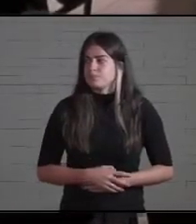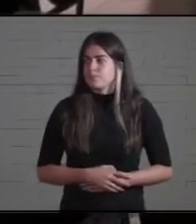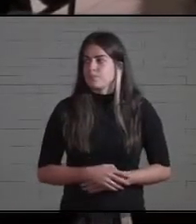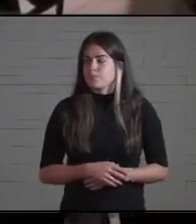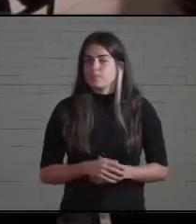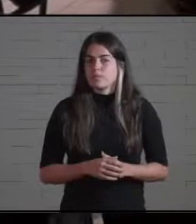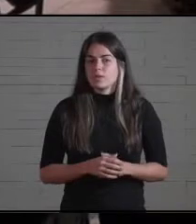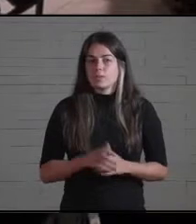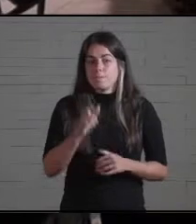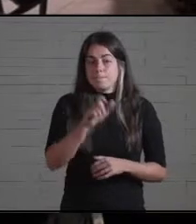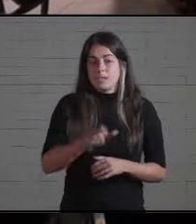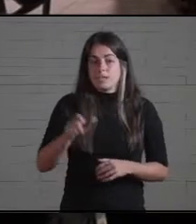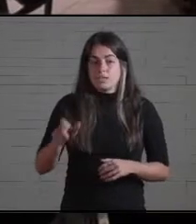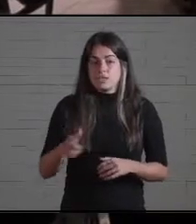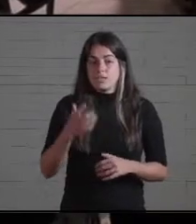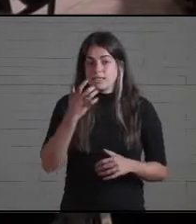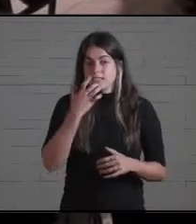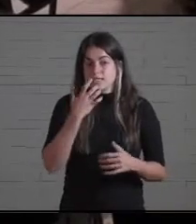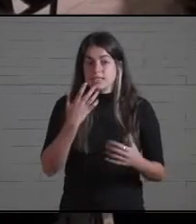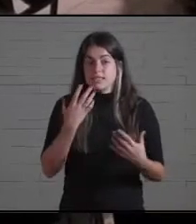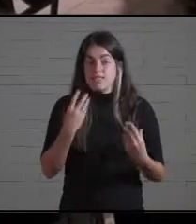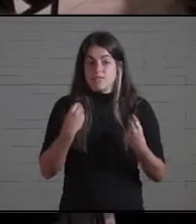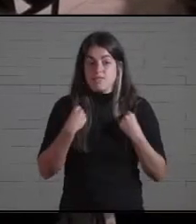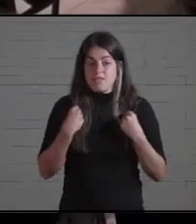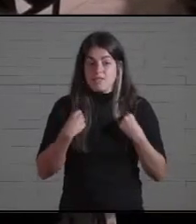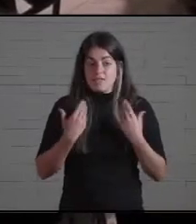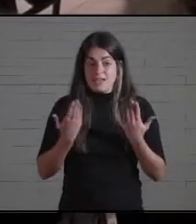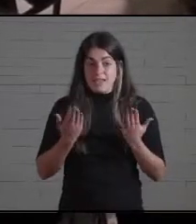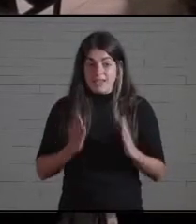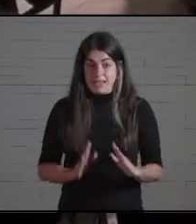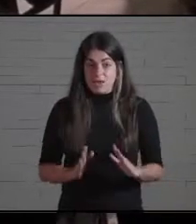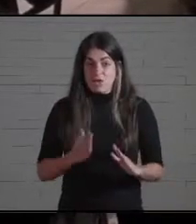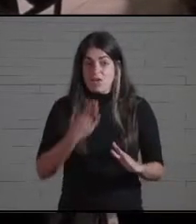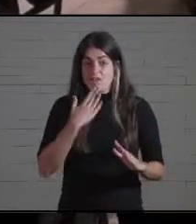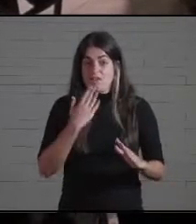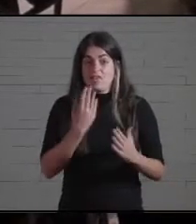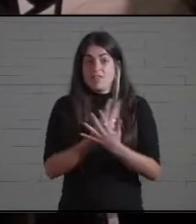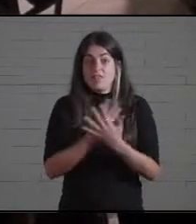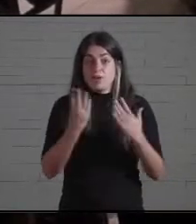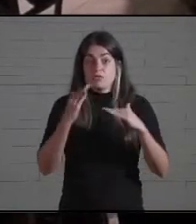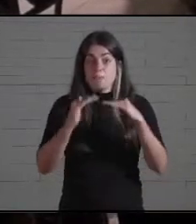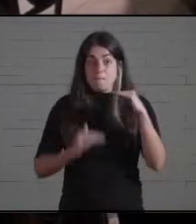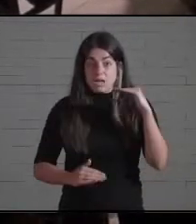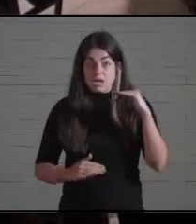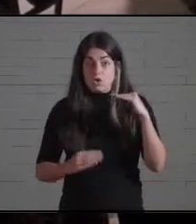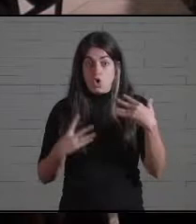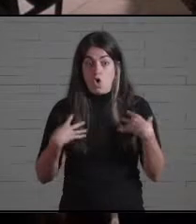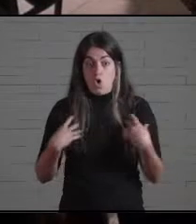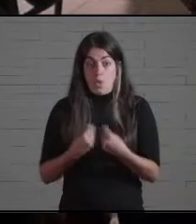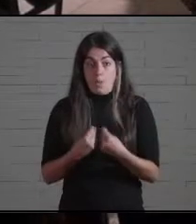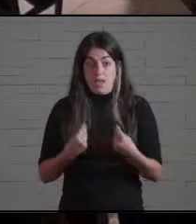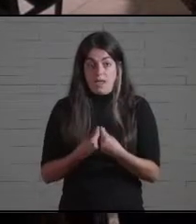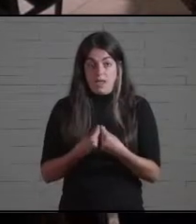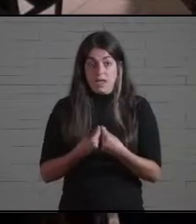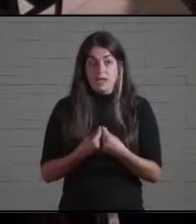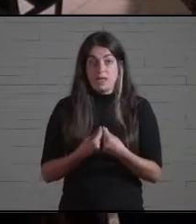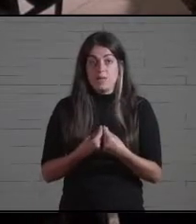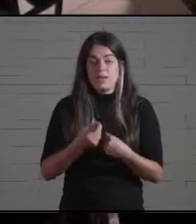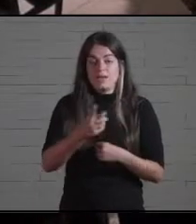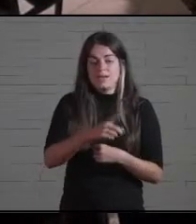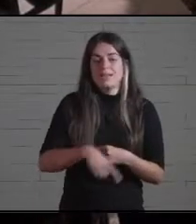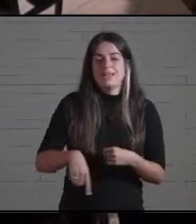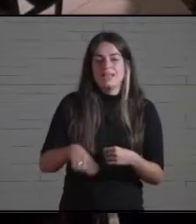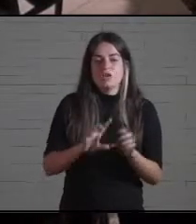las personas que viven con hijos menores de 18 años y no son